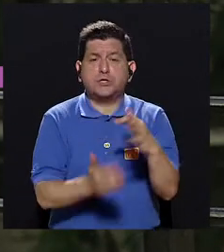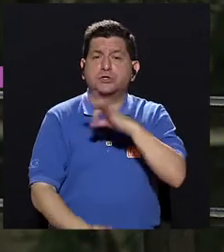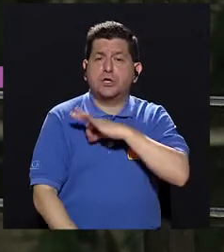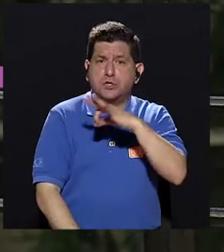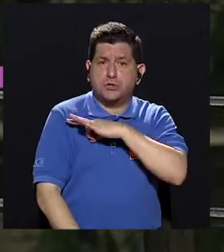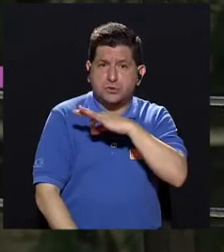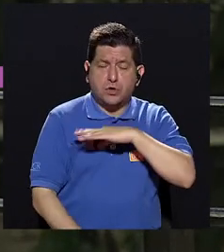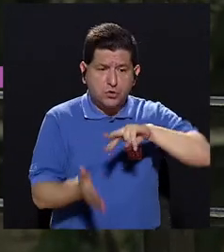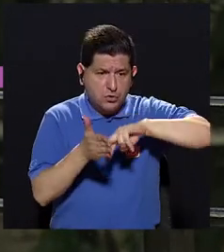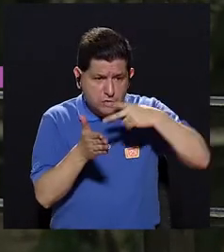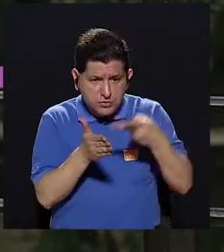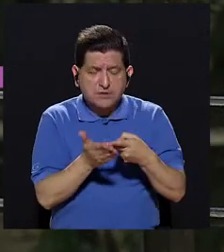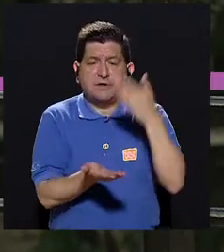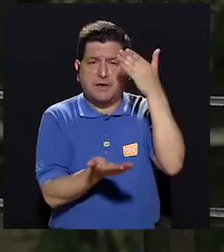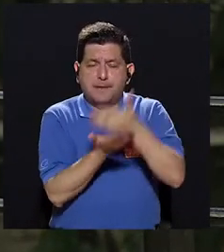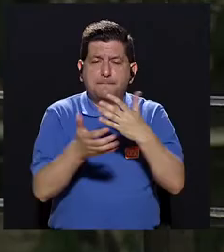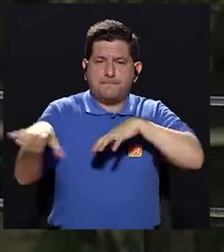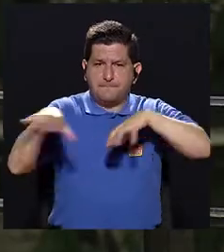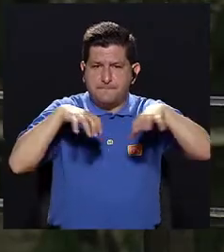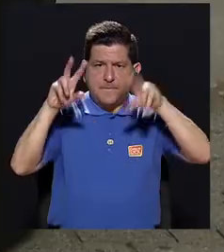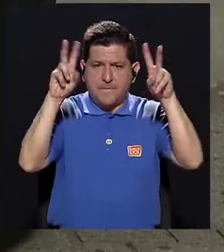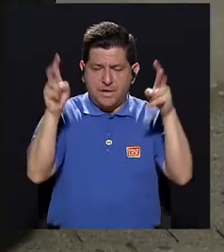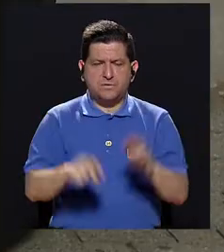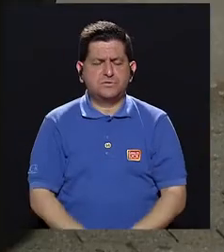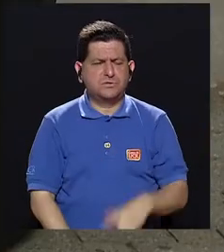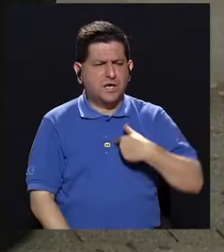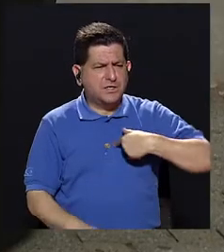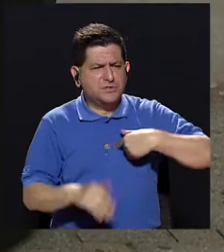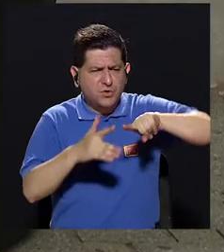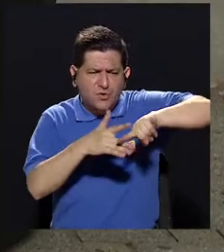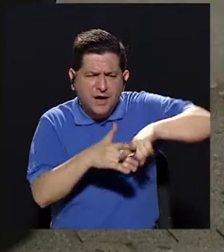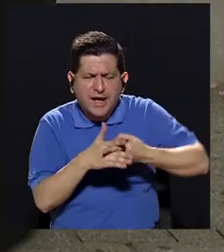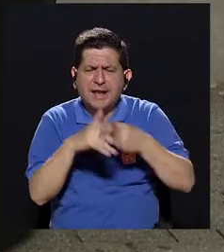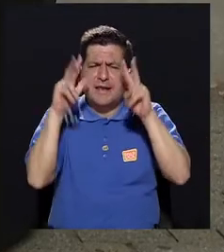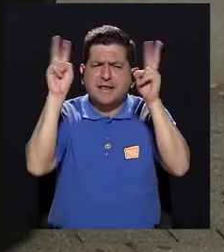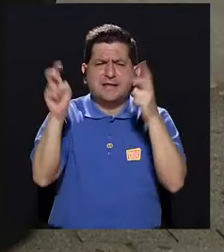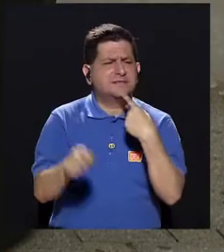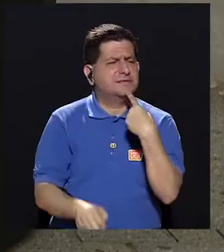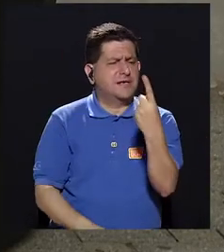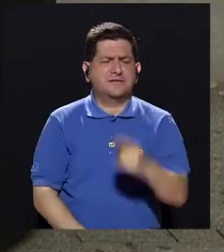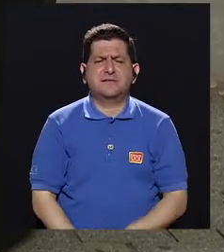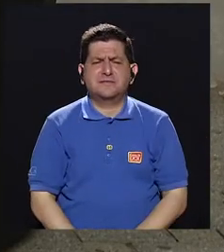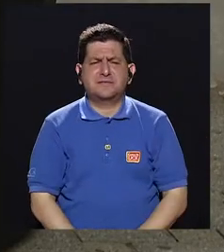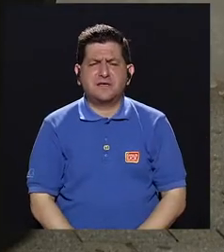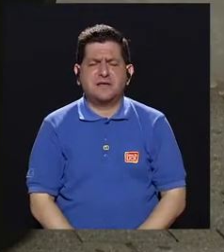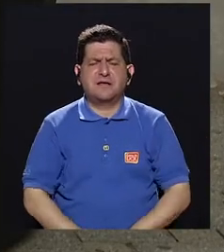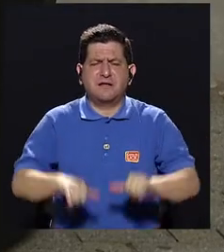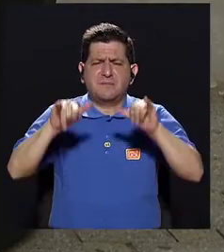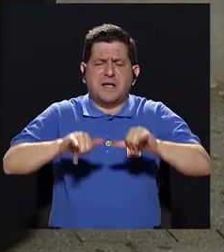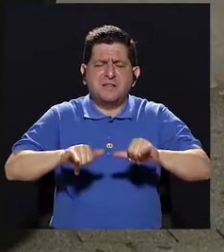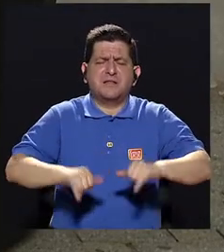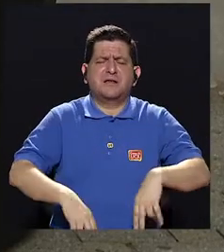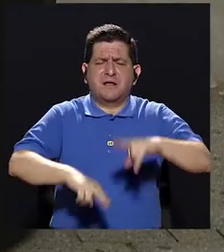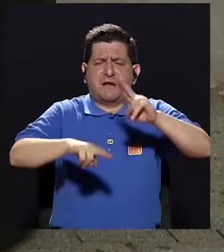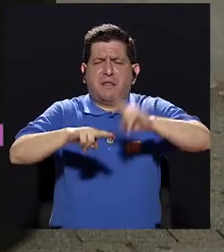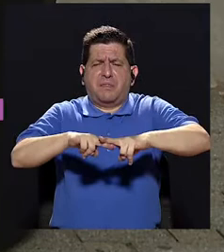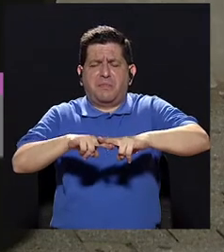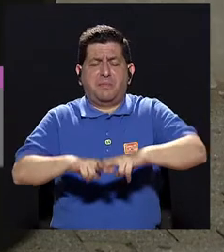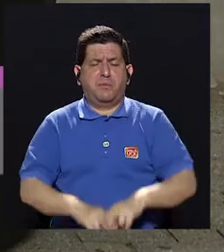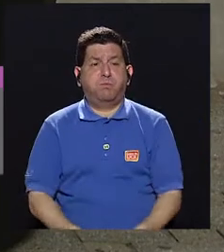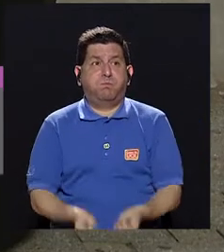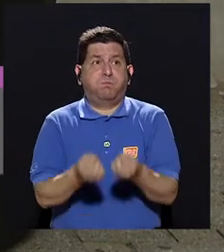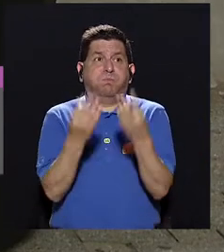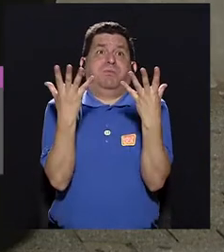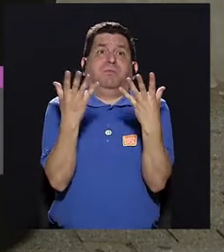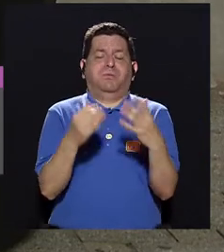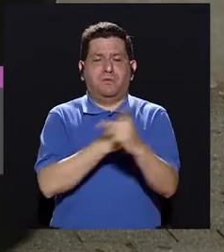el beneficio que va a provocar una pausa activa. Yo cuando estuve introduciendo el tema, pues hablaba de que el sedentarismo, pues sí, es grande,